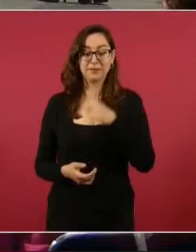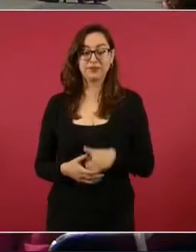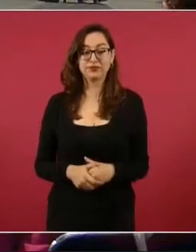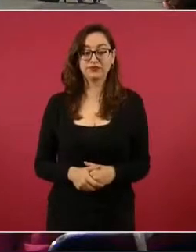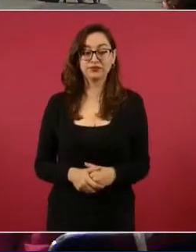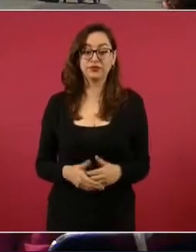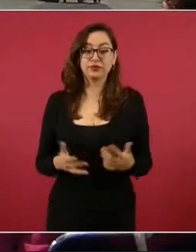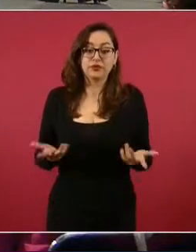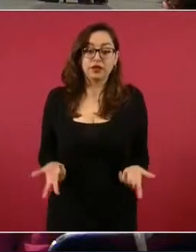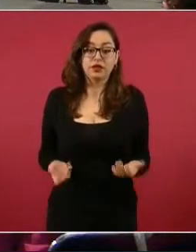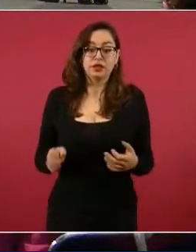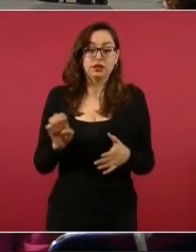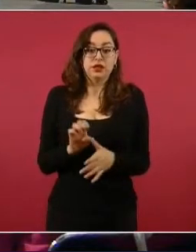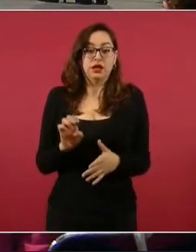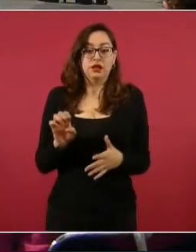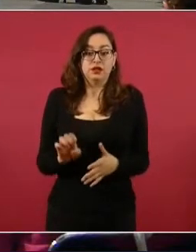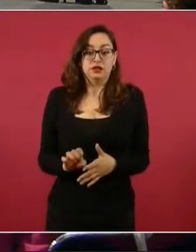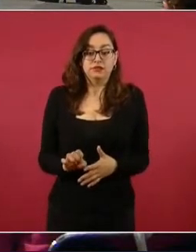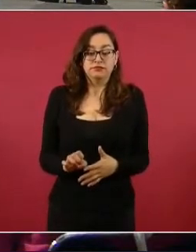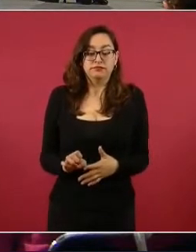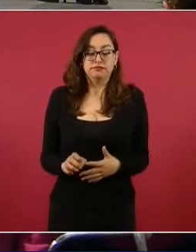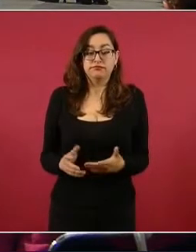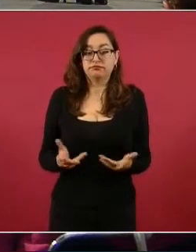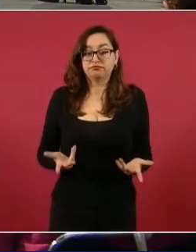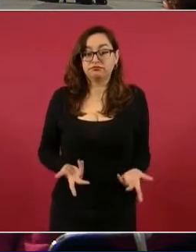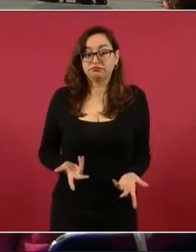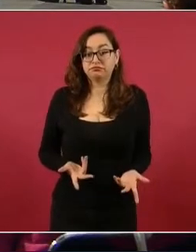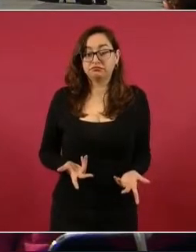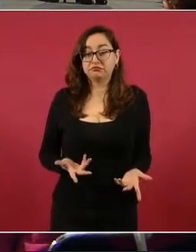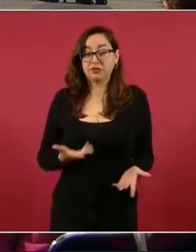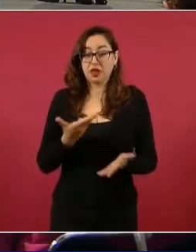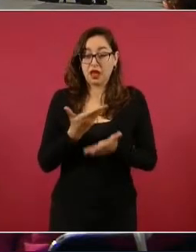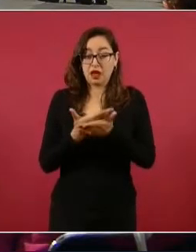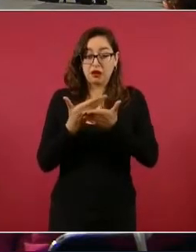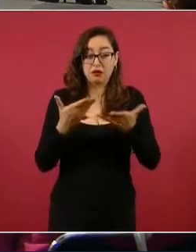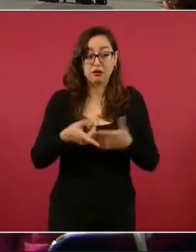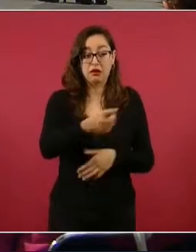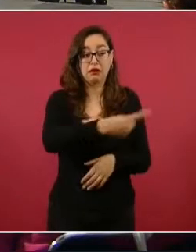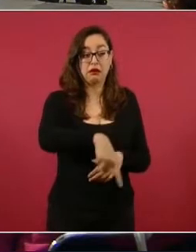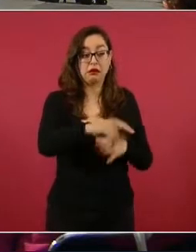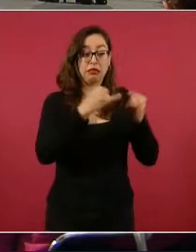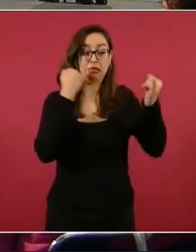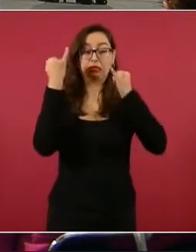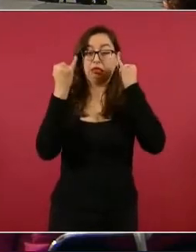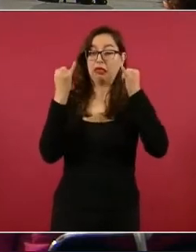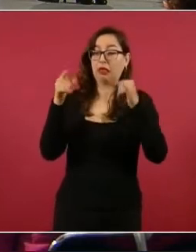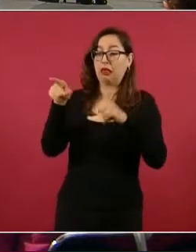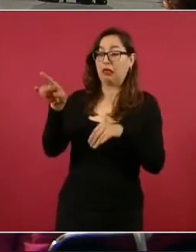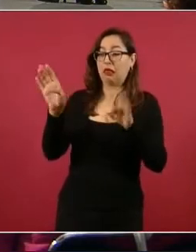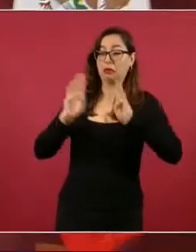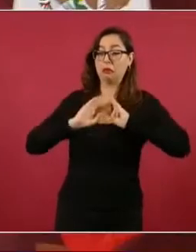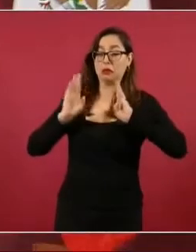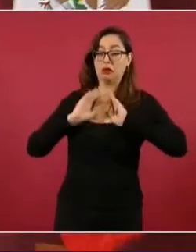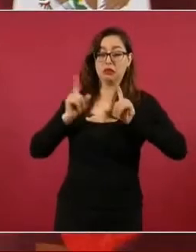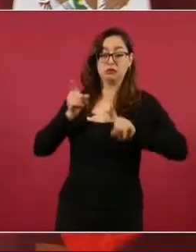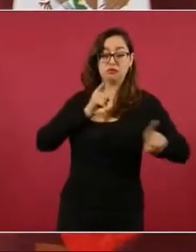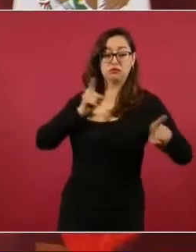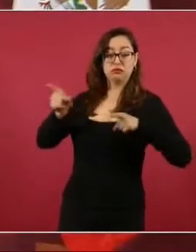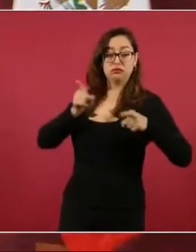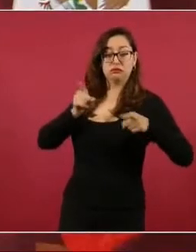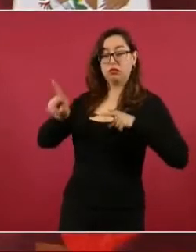esto de que el ejército no da información, no es